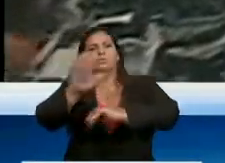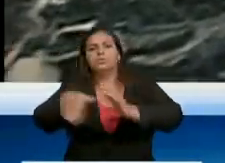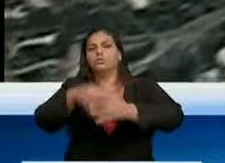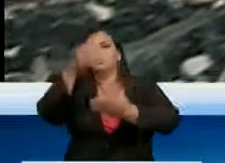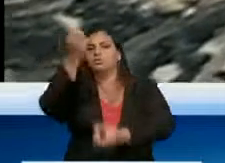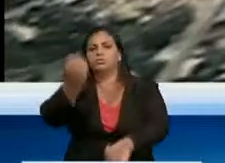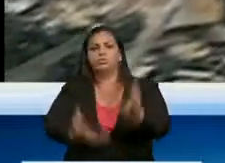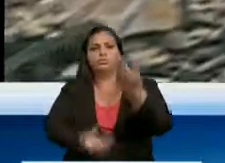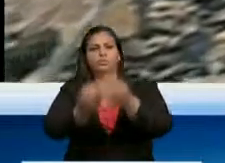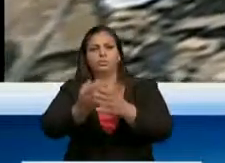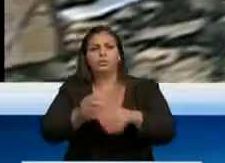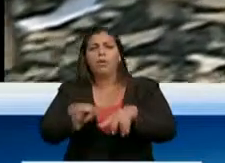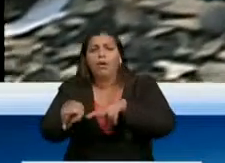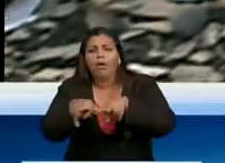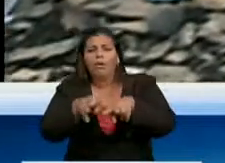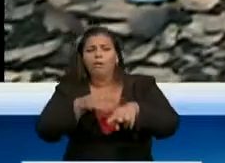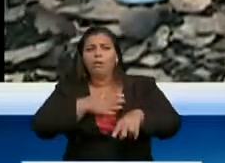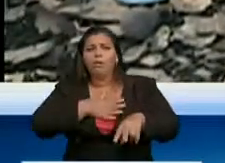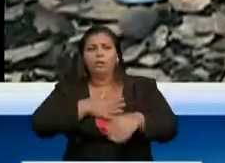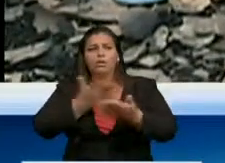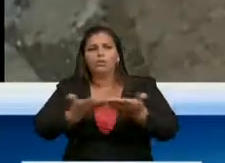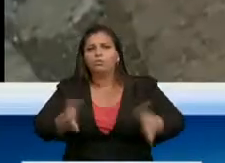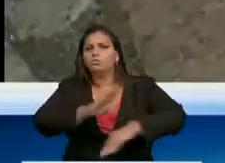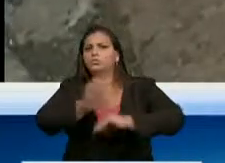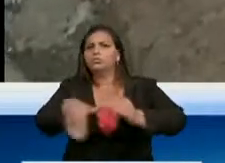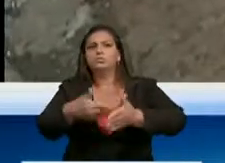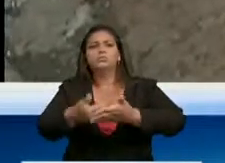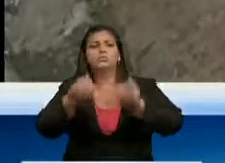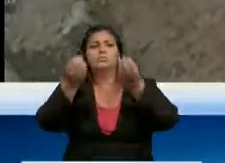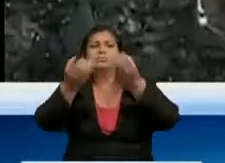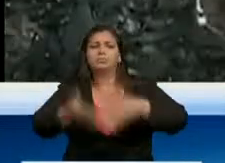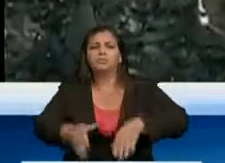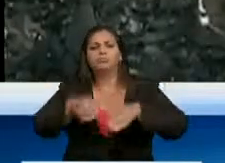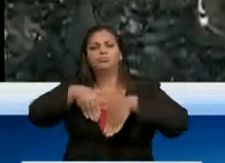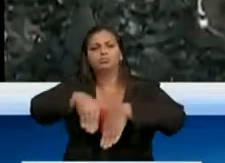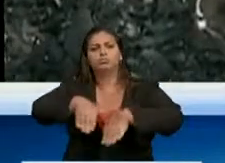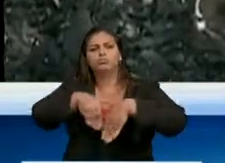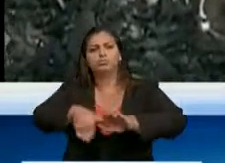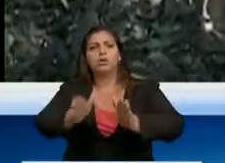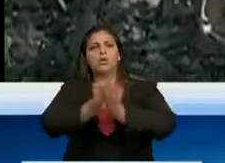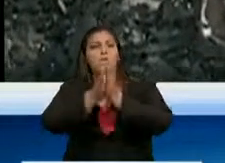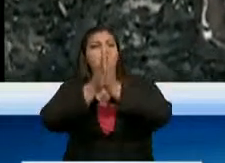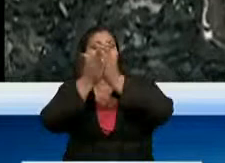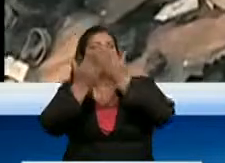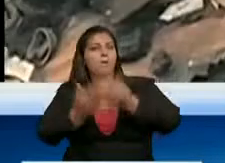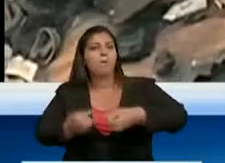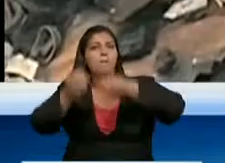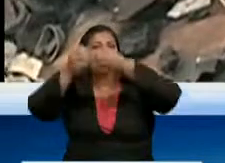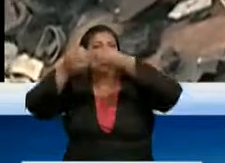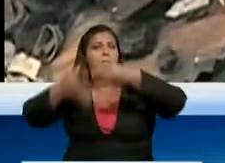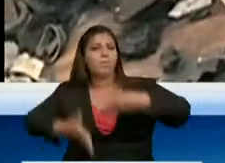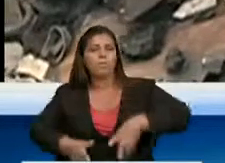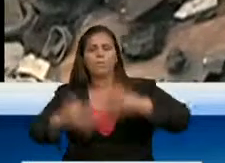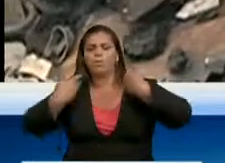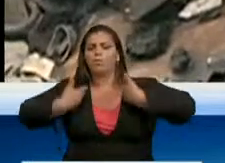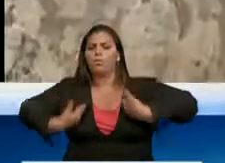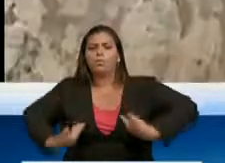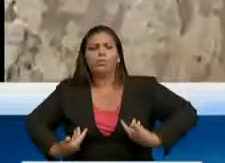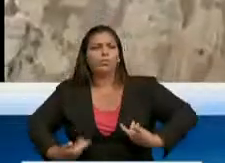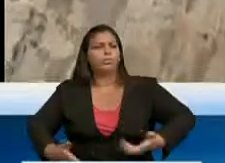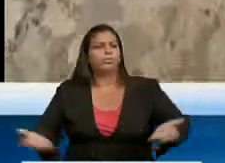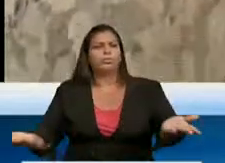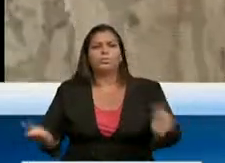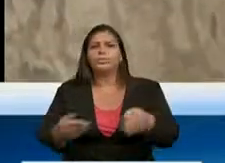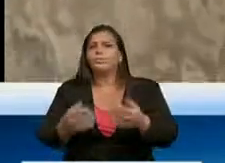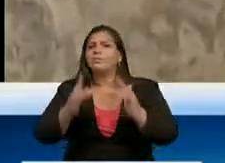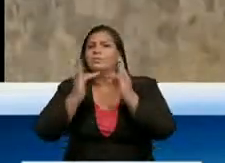terrible tragedia dejó sin nada a los moradores de las viviendas. Máquinas de coser, útiles escolares, uniformes, cocinas, camas, es